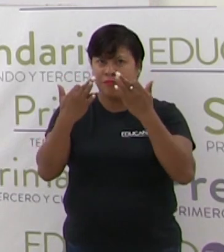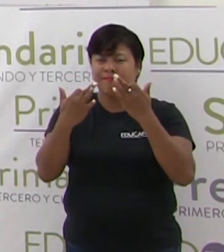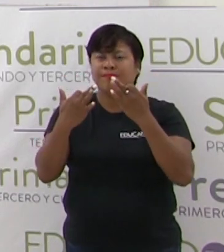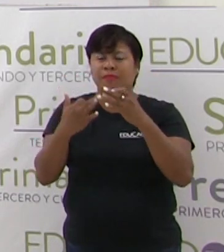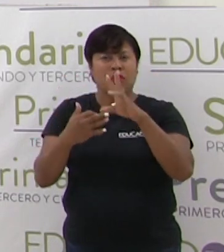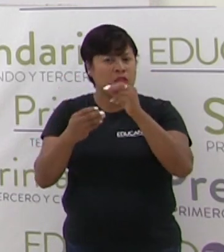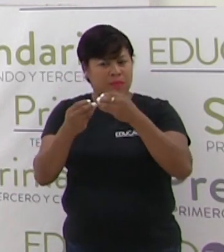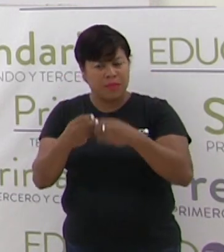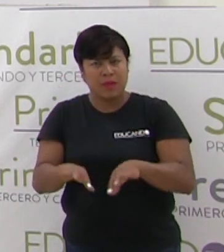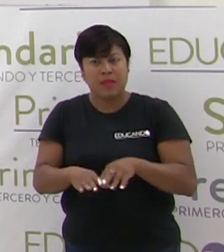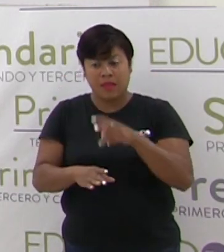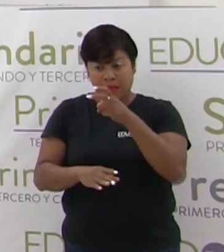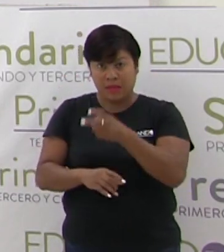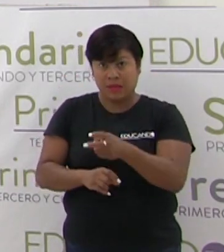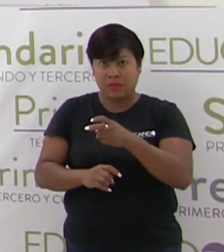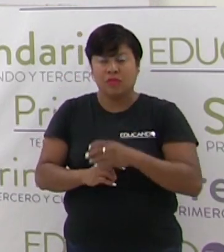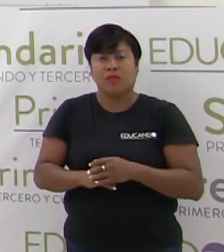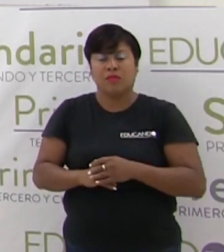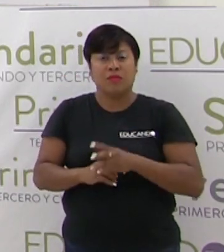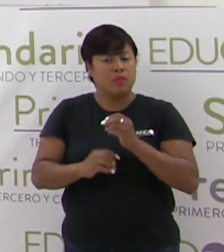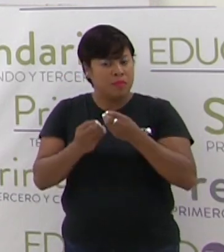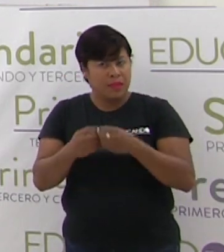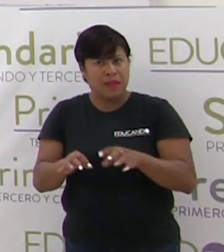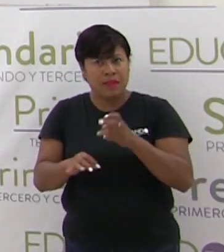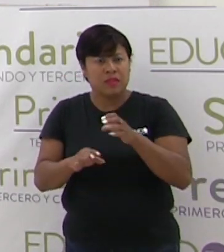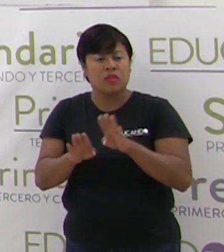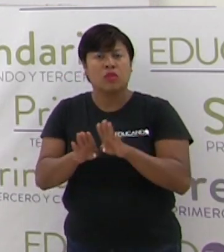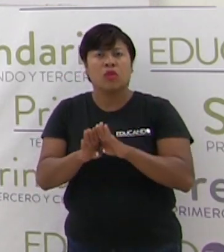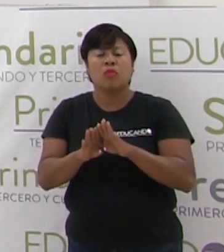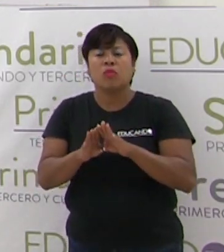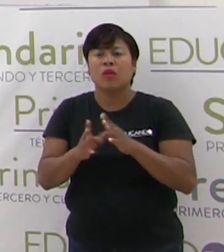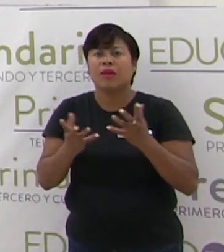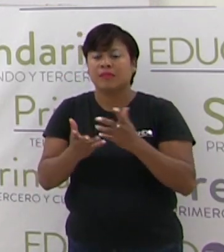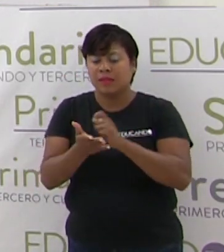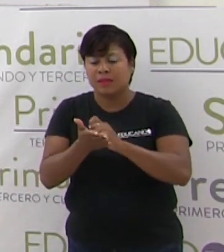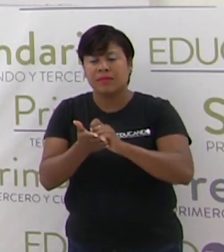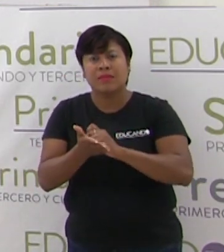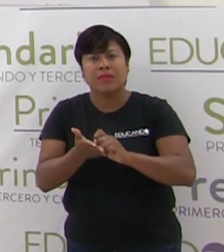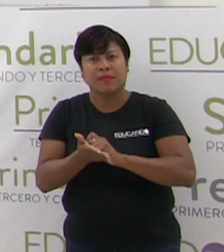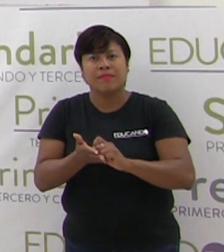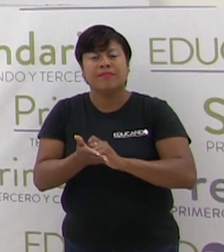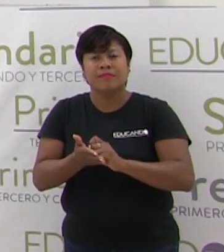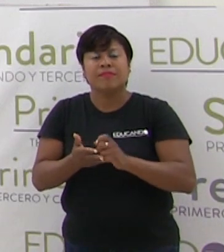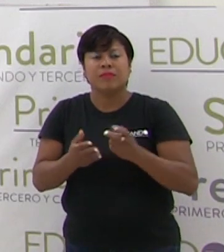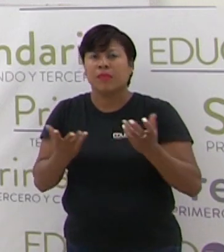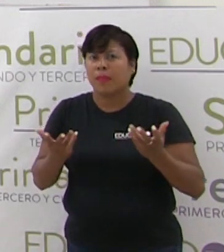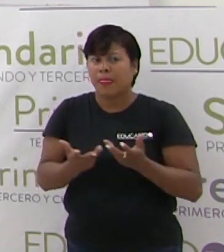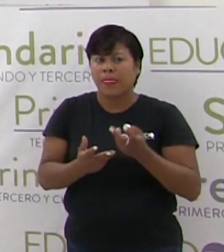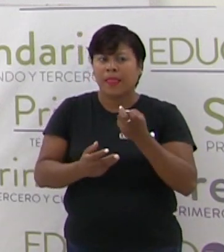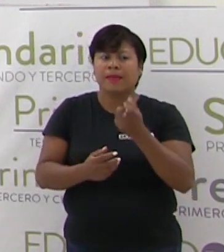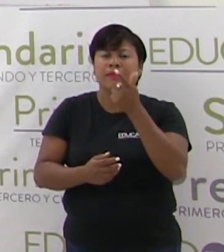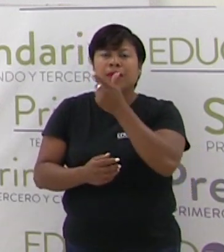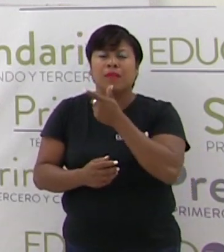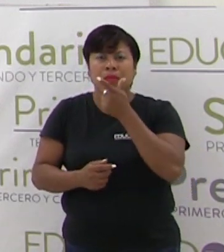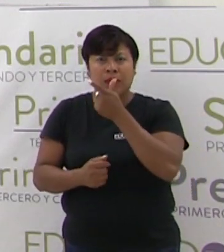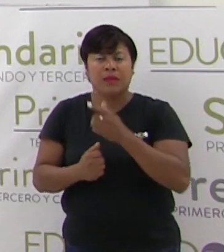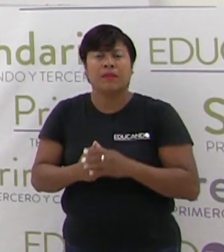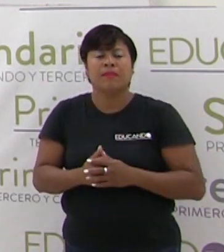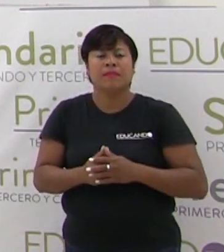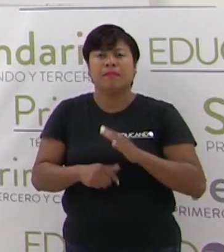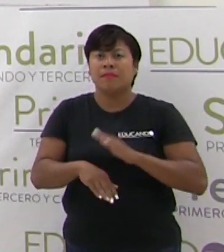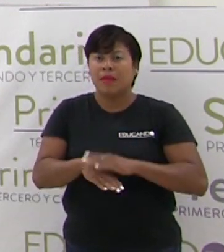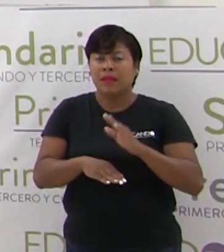pierdan de vista eso, no pierdan de vista al momento de escribir, de utilizar este